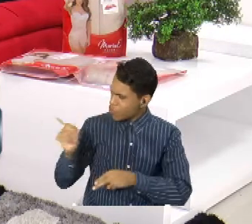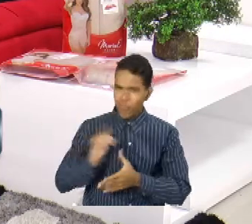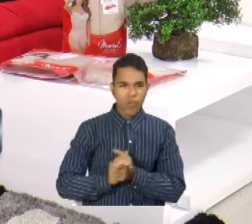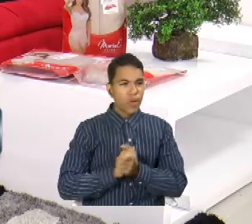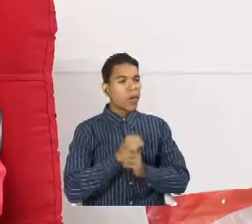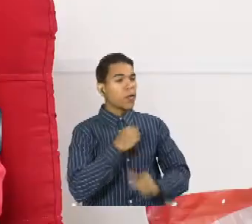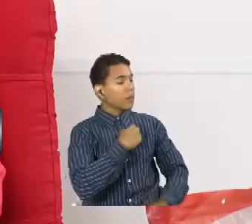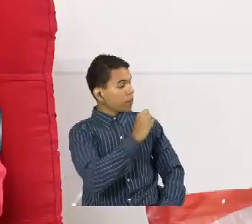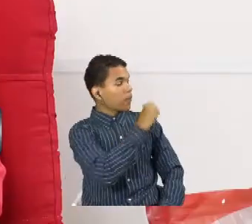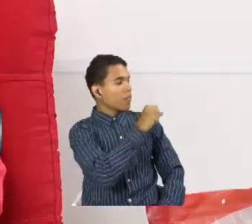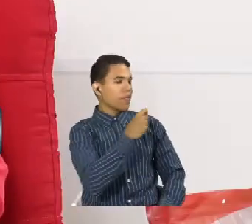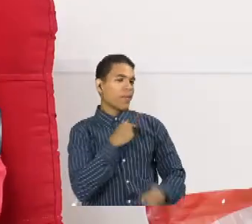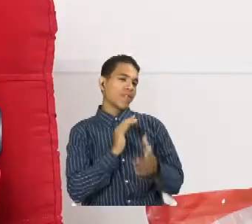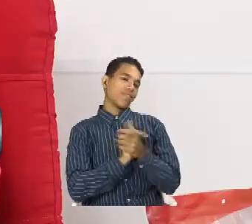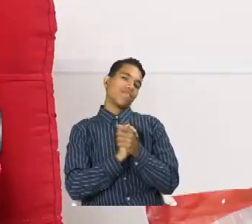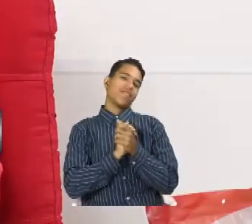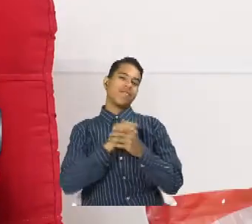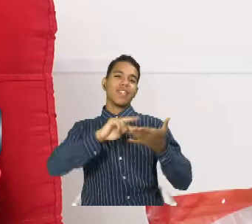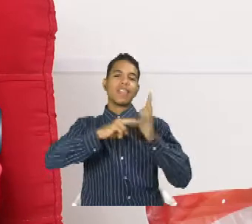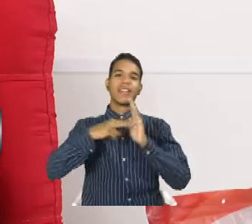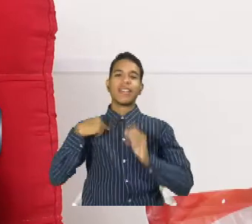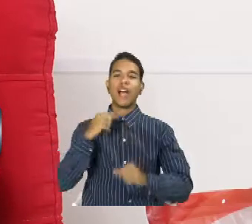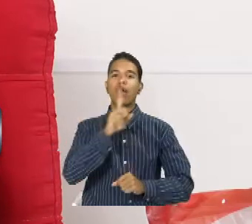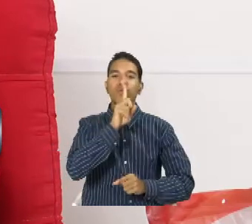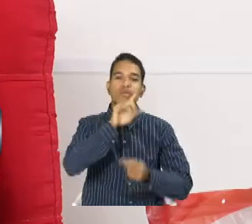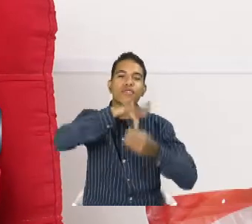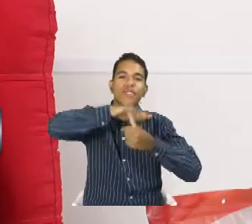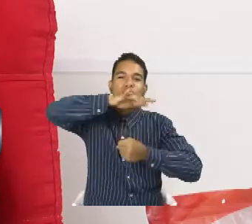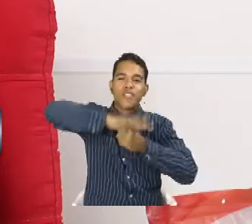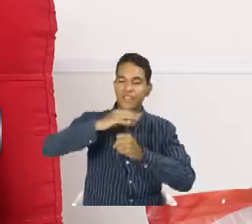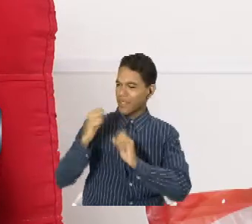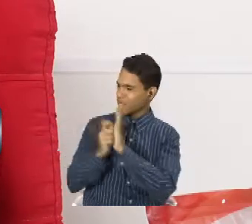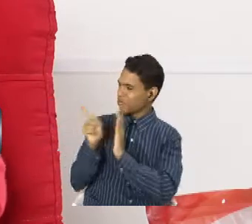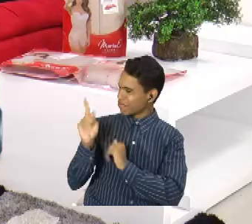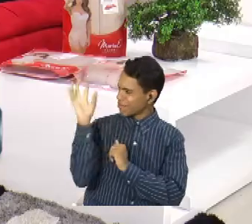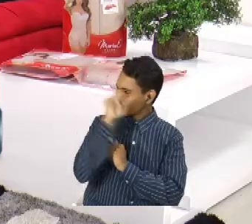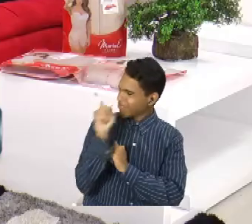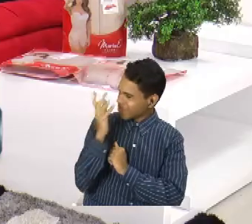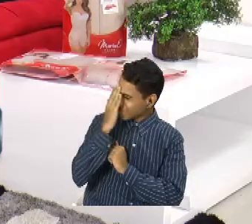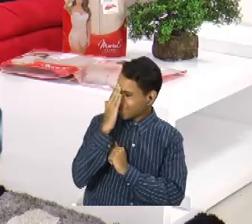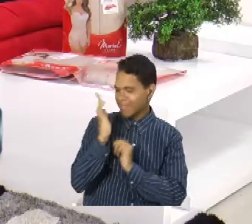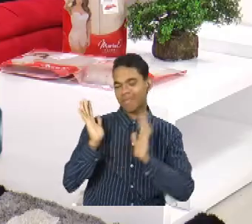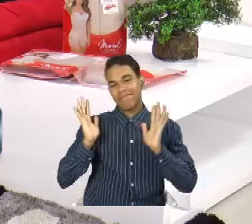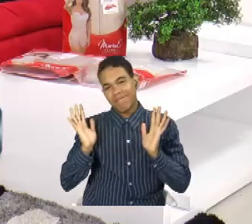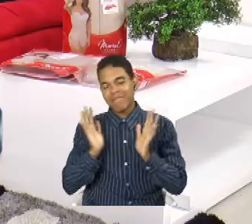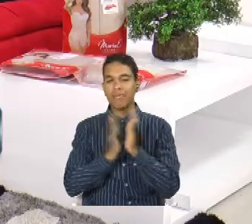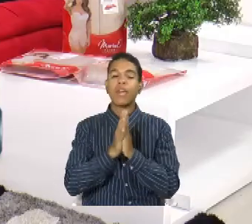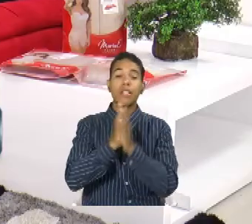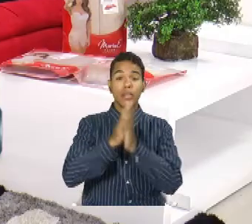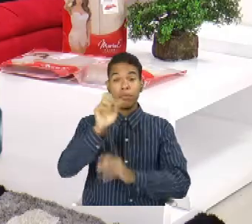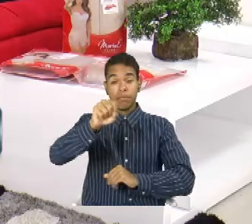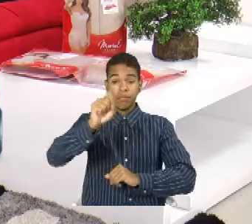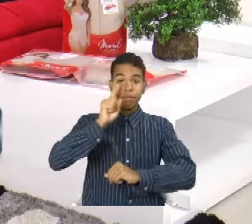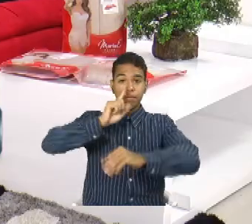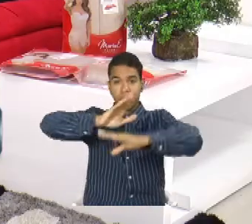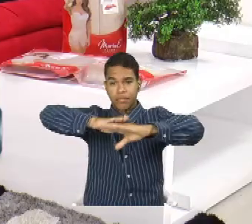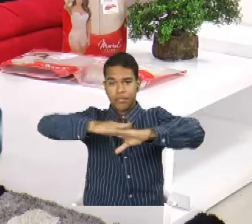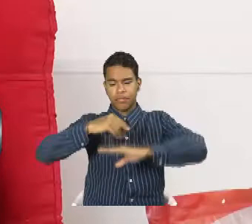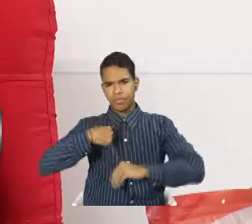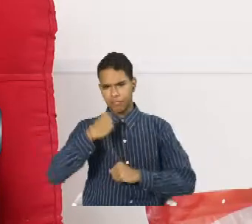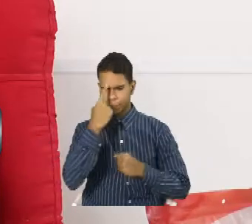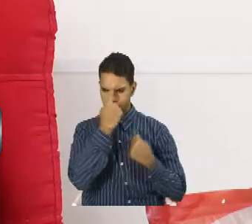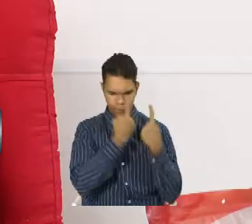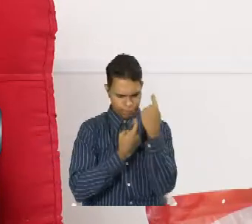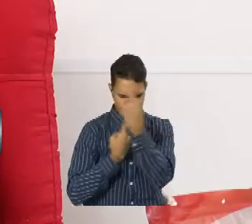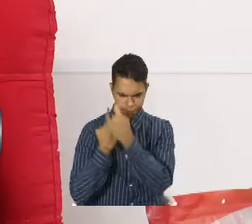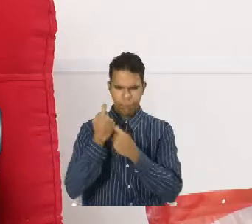como un secreto, sí, pero ya que diste la primicia, sí, vamos. Estamos pensando de abrir